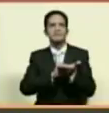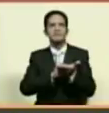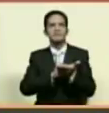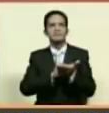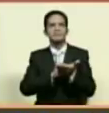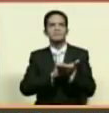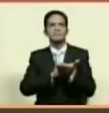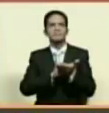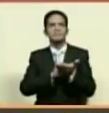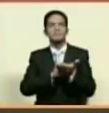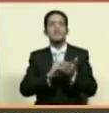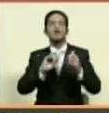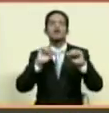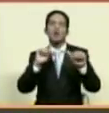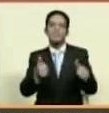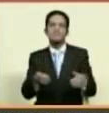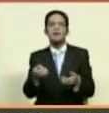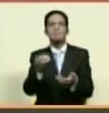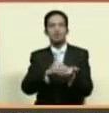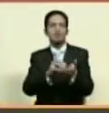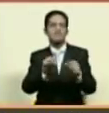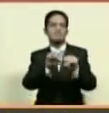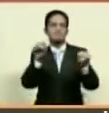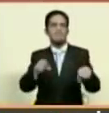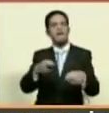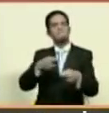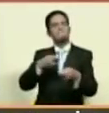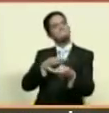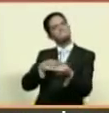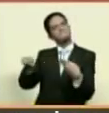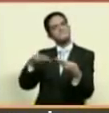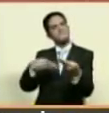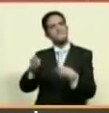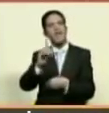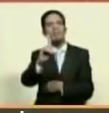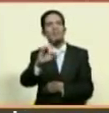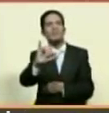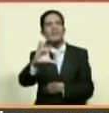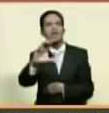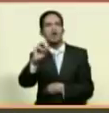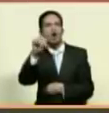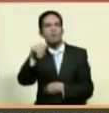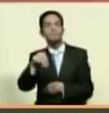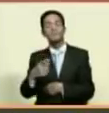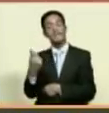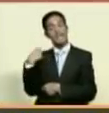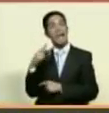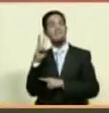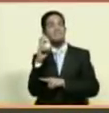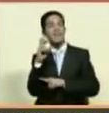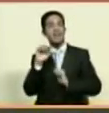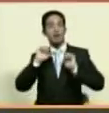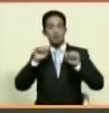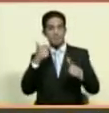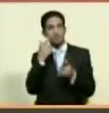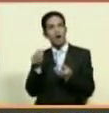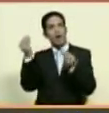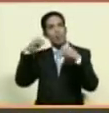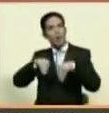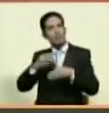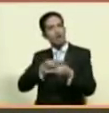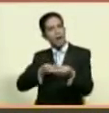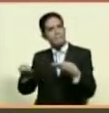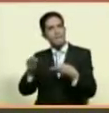de subasta ordinario del DICOM. Ustedes saben que el viernes pasado entró en vigencia el convenio cambiario número